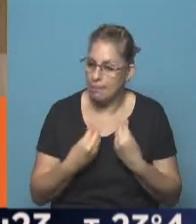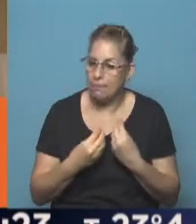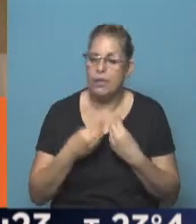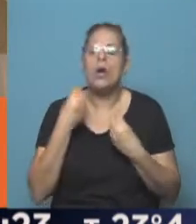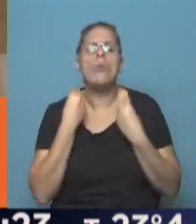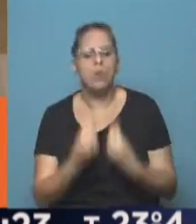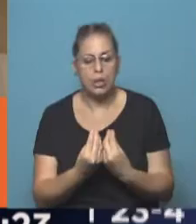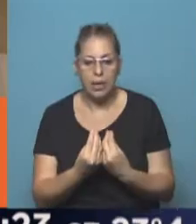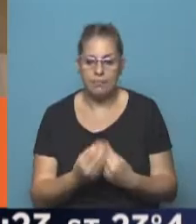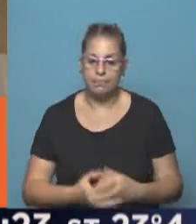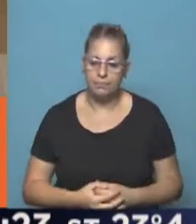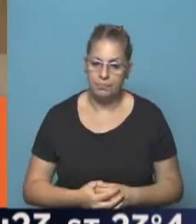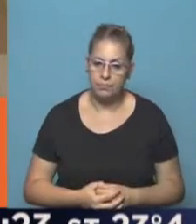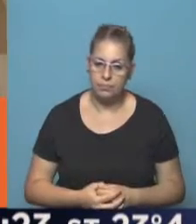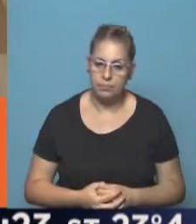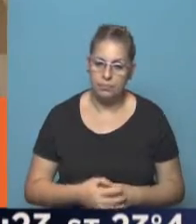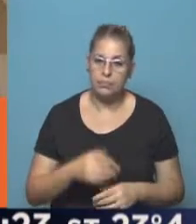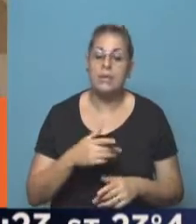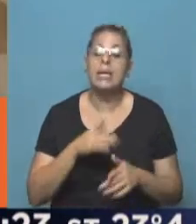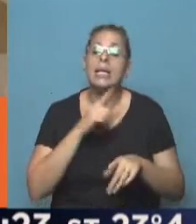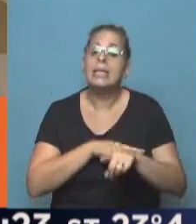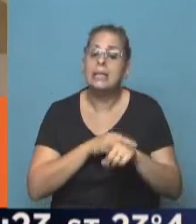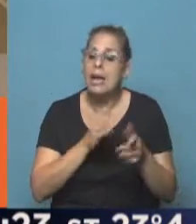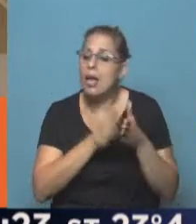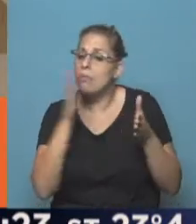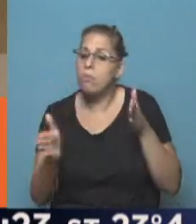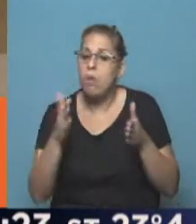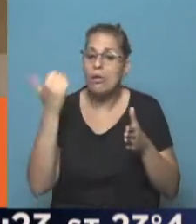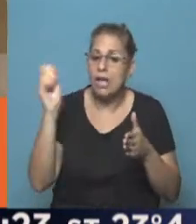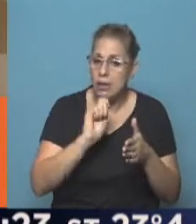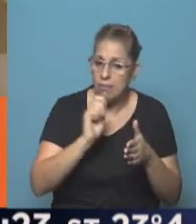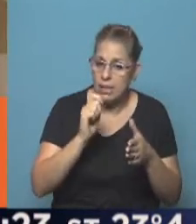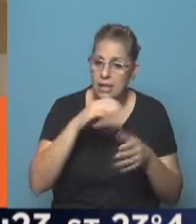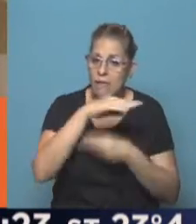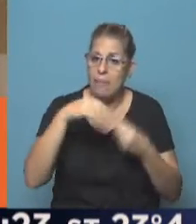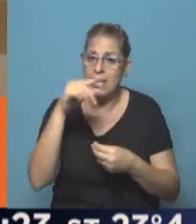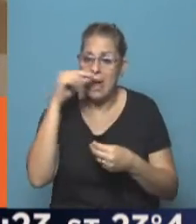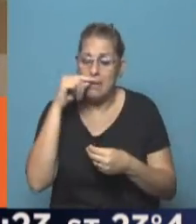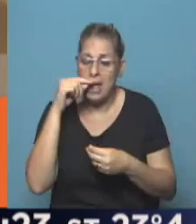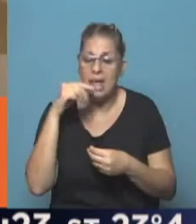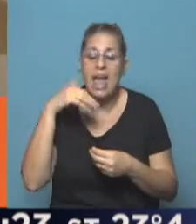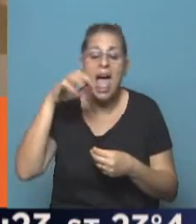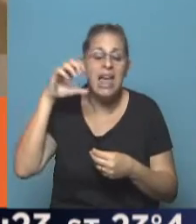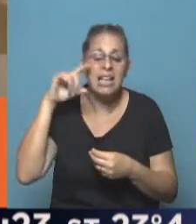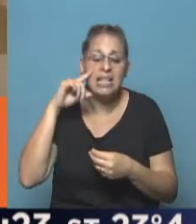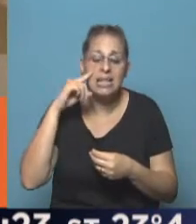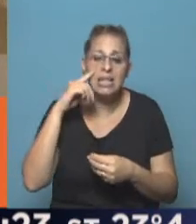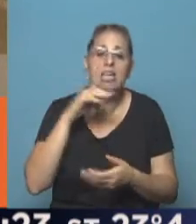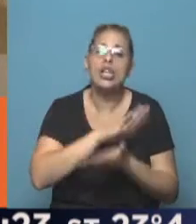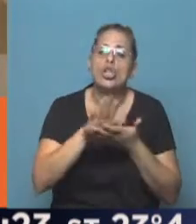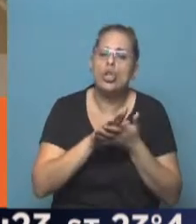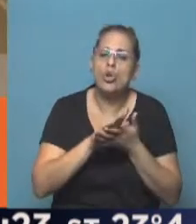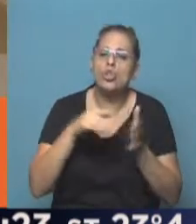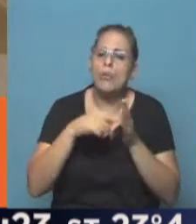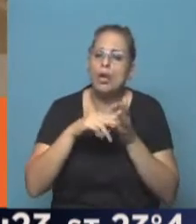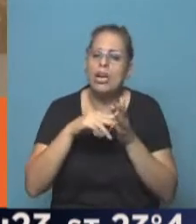por qué en el plazo de 6 meses los Macris se dedicaron a resolver los problemas de los Macris,